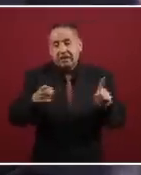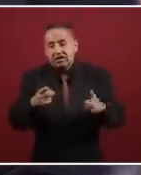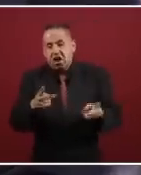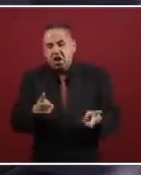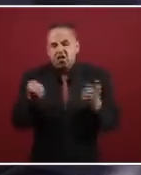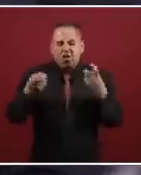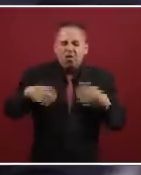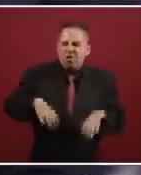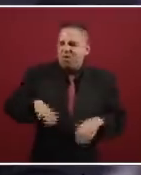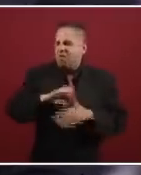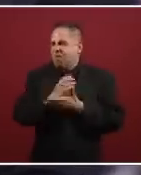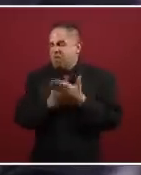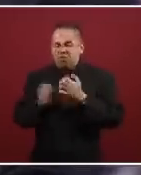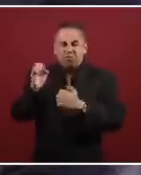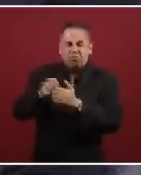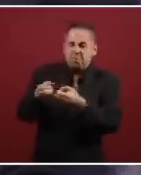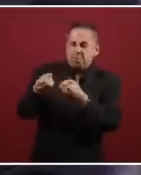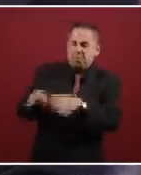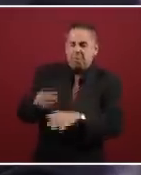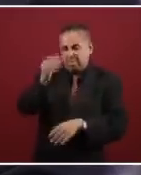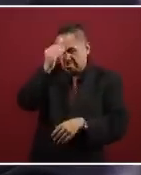el afectar